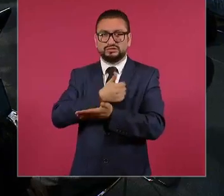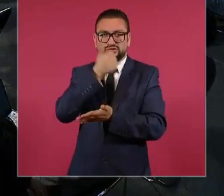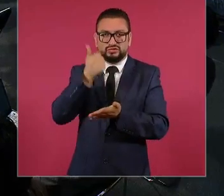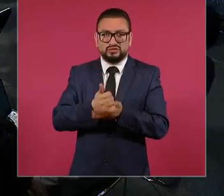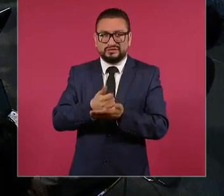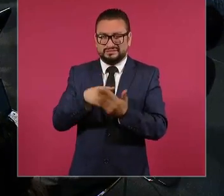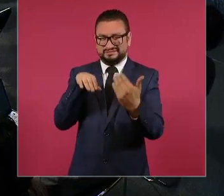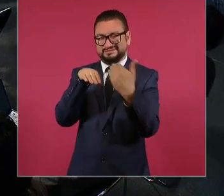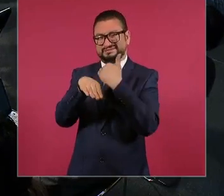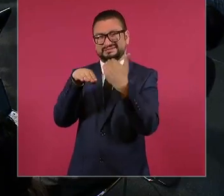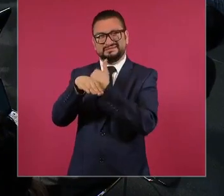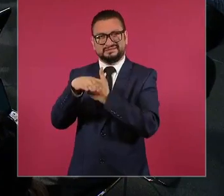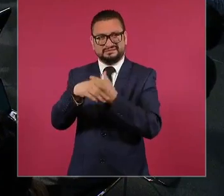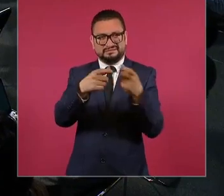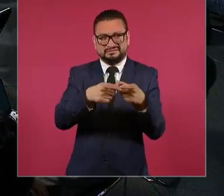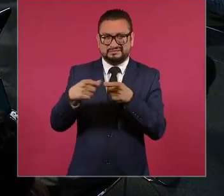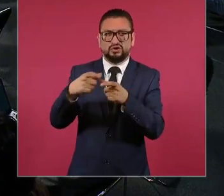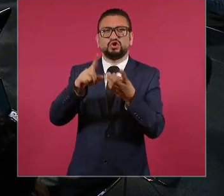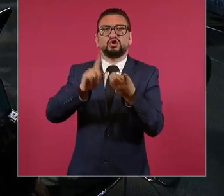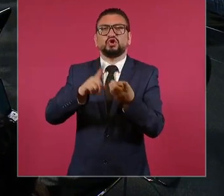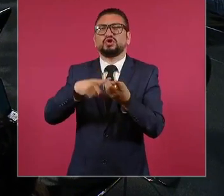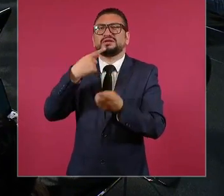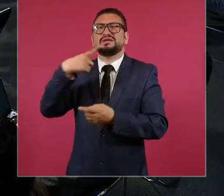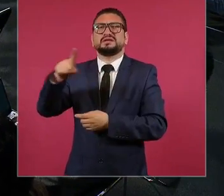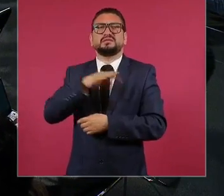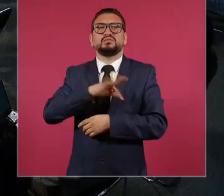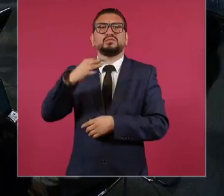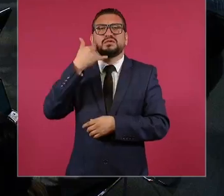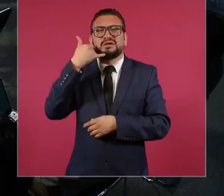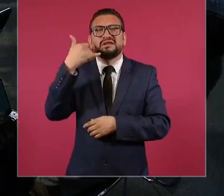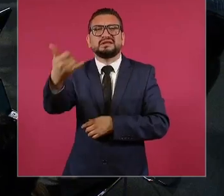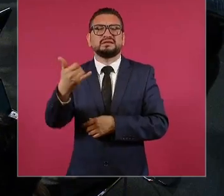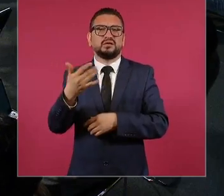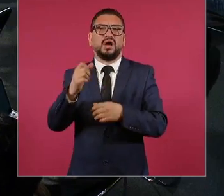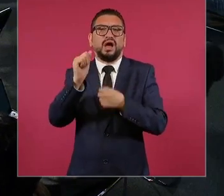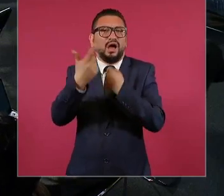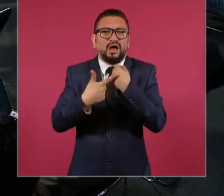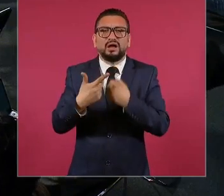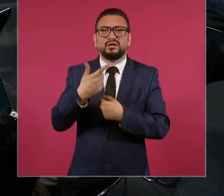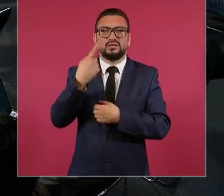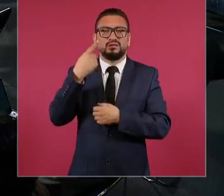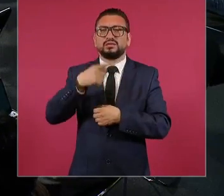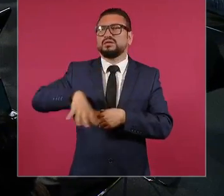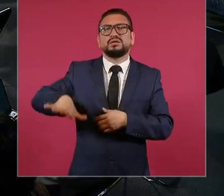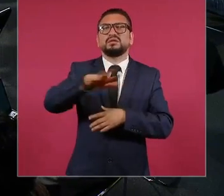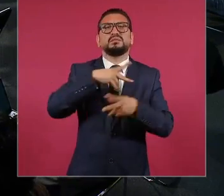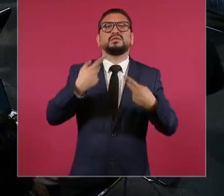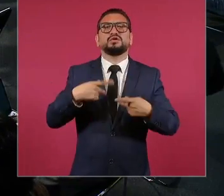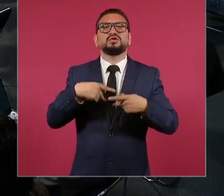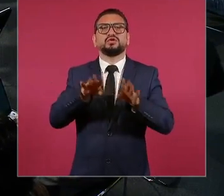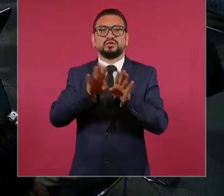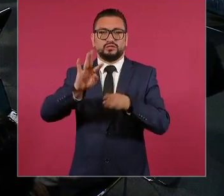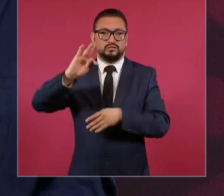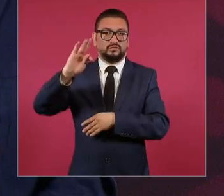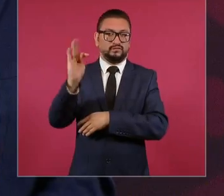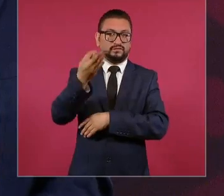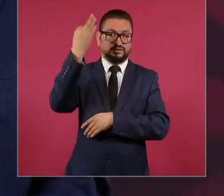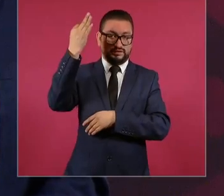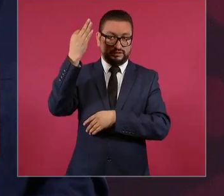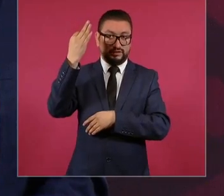Si hay algún número o cómo la población. Si federales